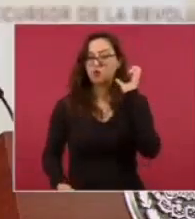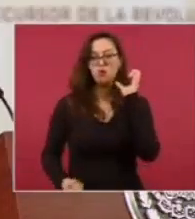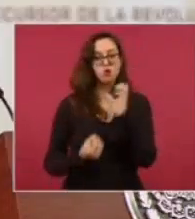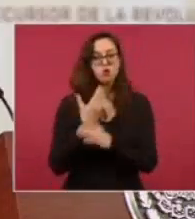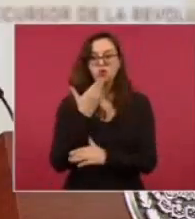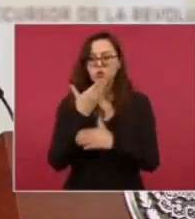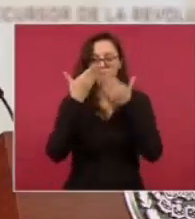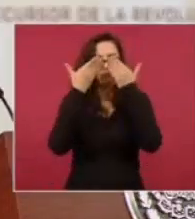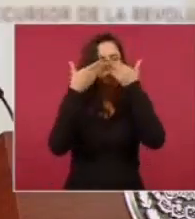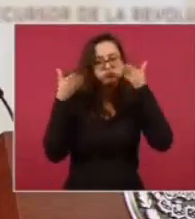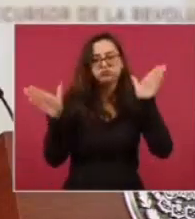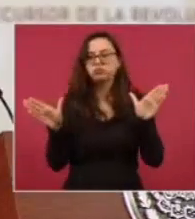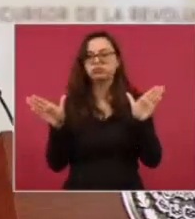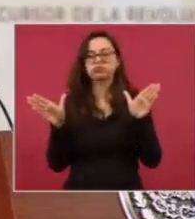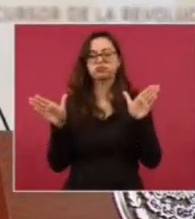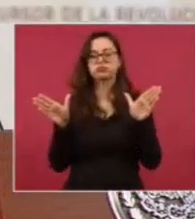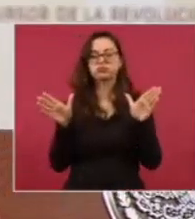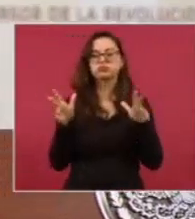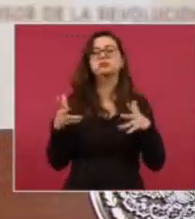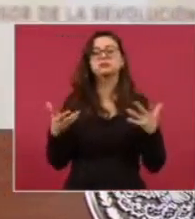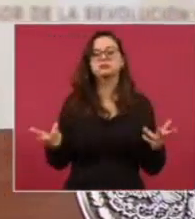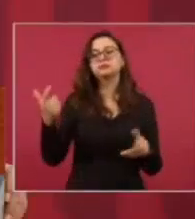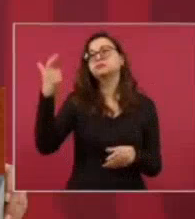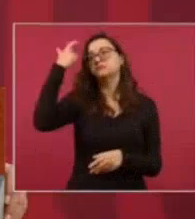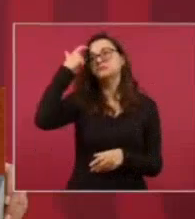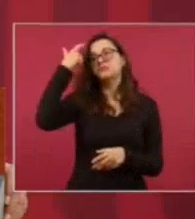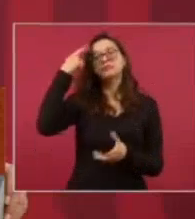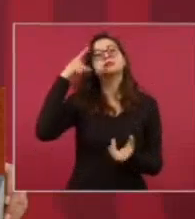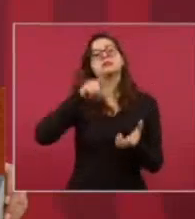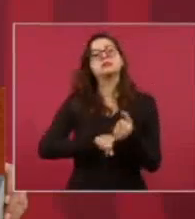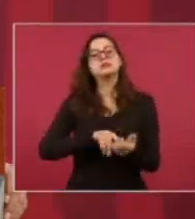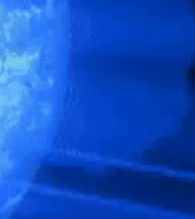porque se está impulsando una revolución de las conciencias.